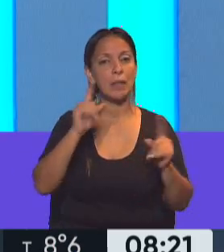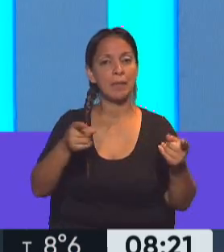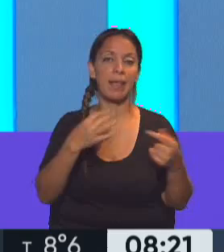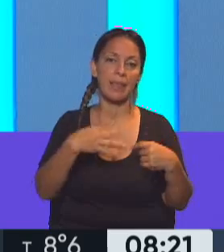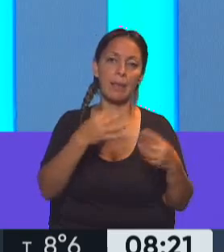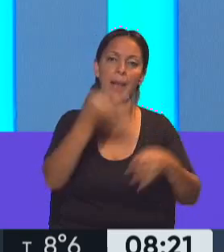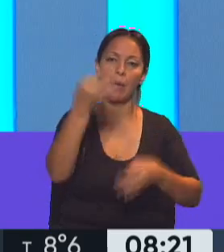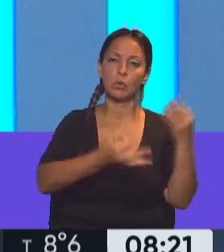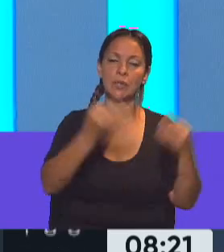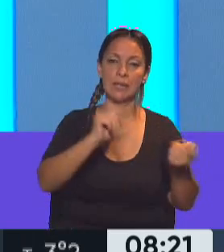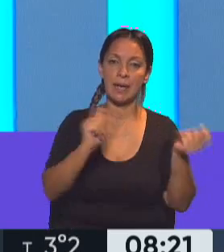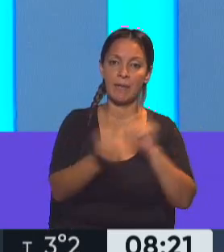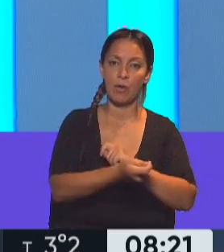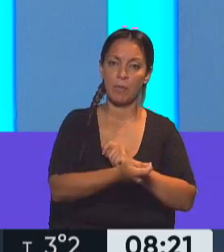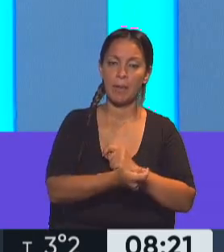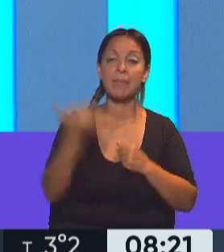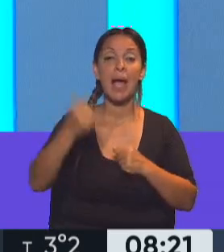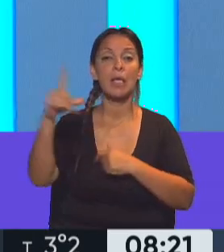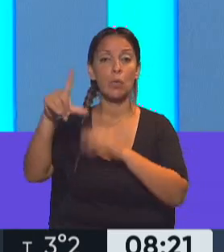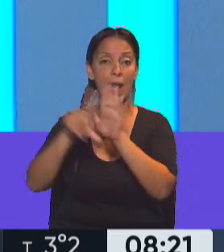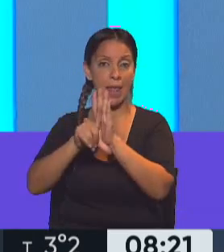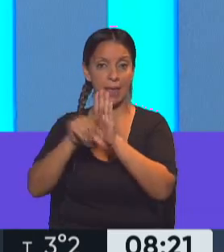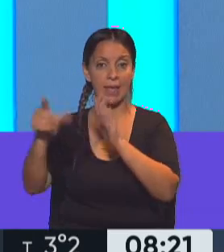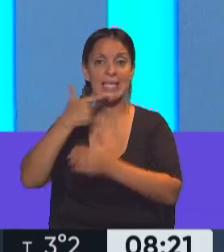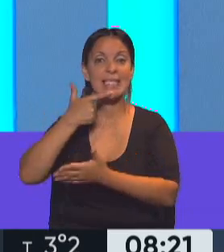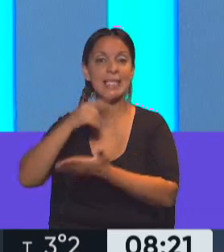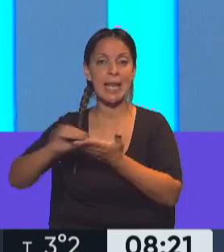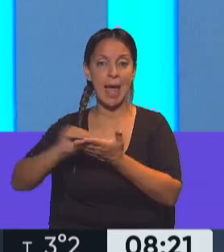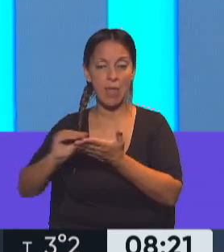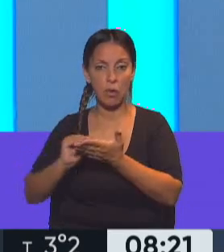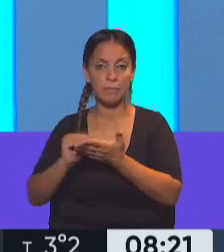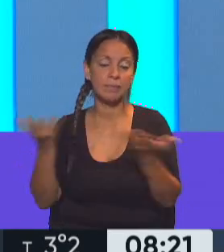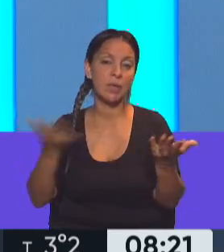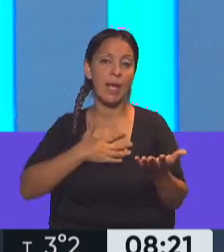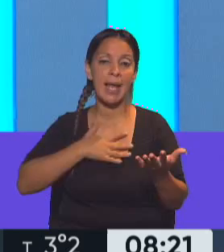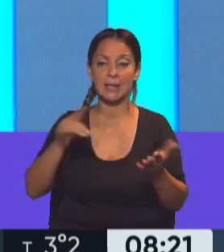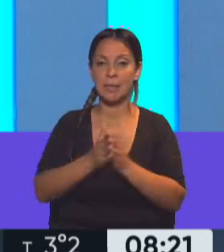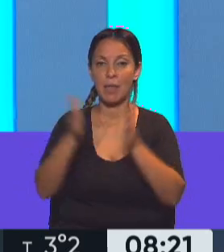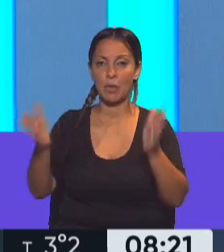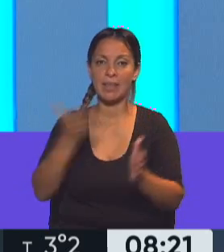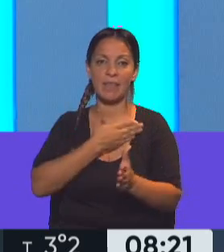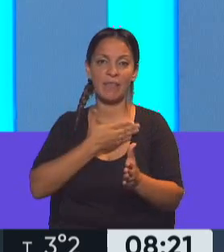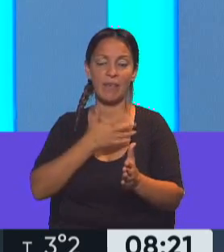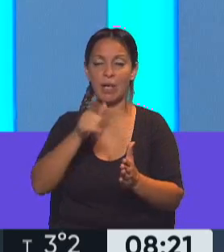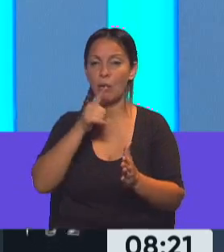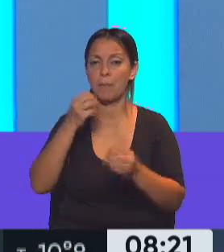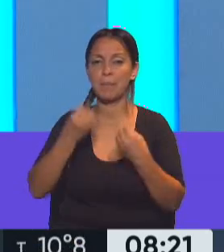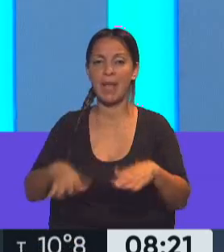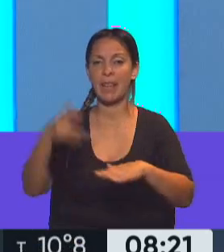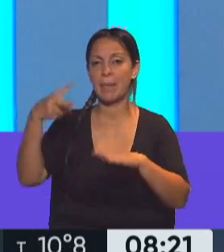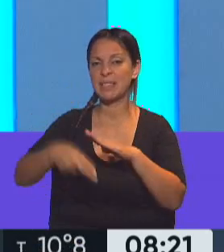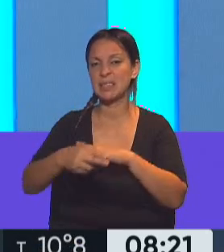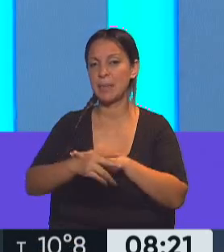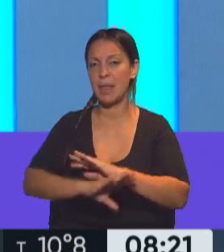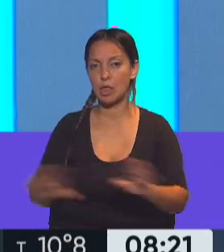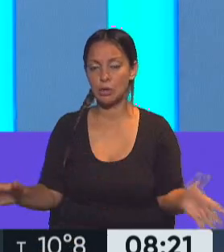reforma. Tenemos una ley en el Senado de la Nación que lamentablemente en este mes de febrero perdería estado parlamentario y